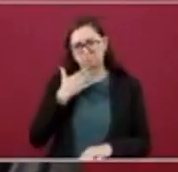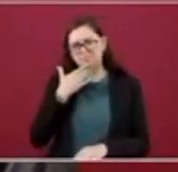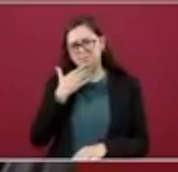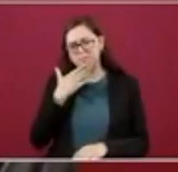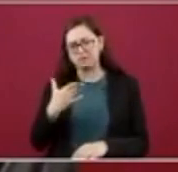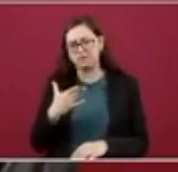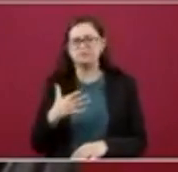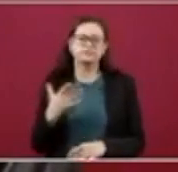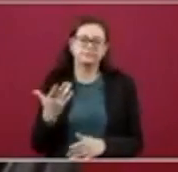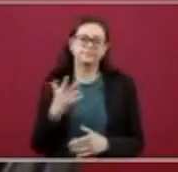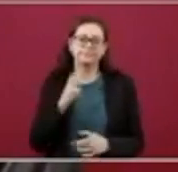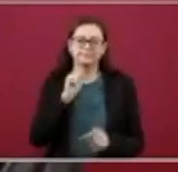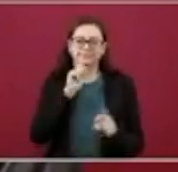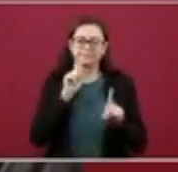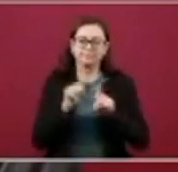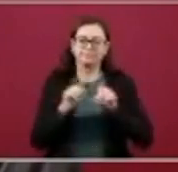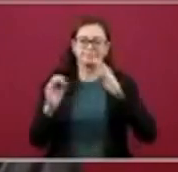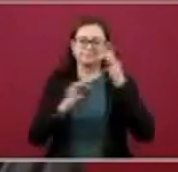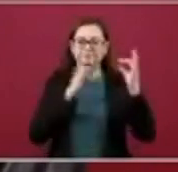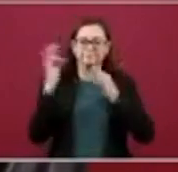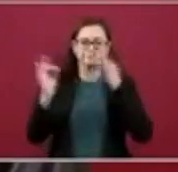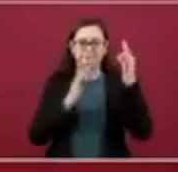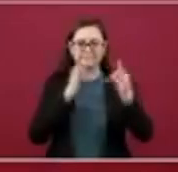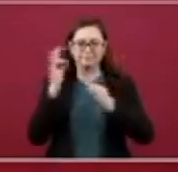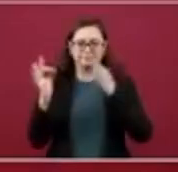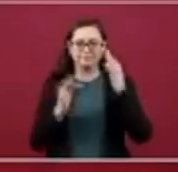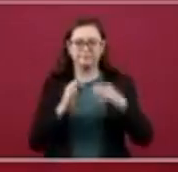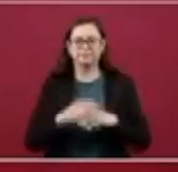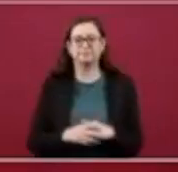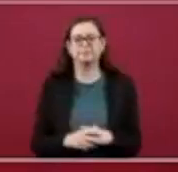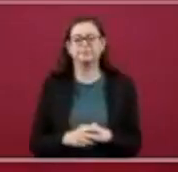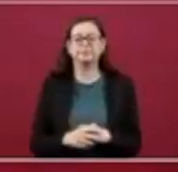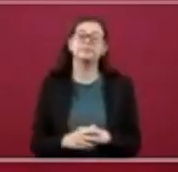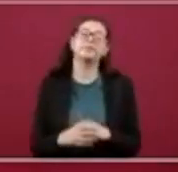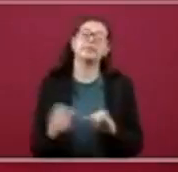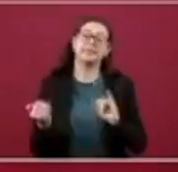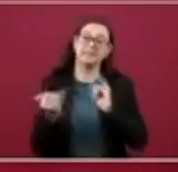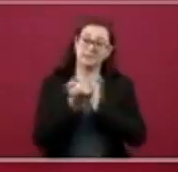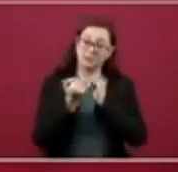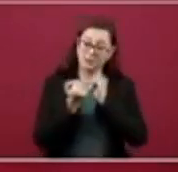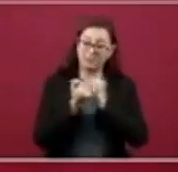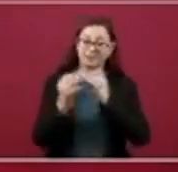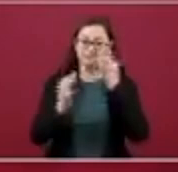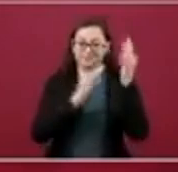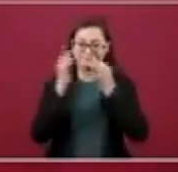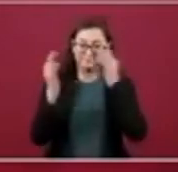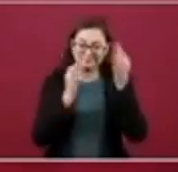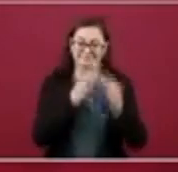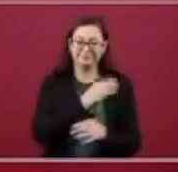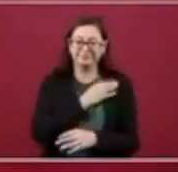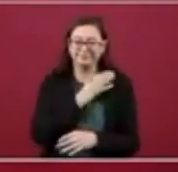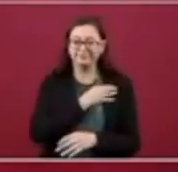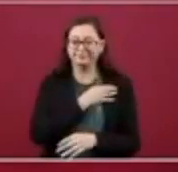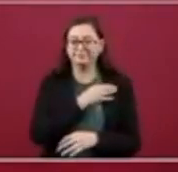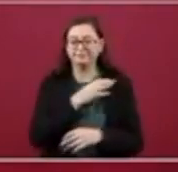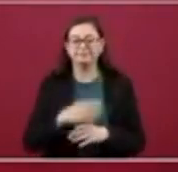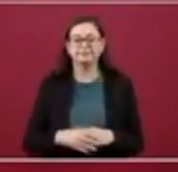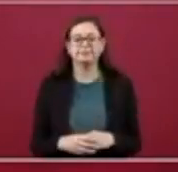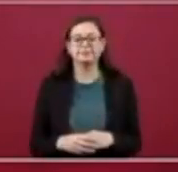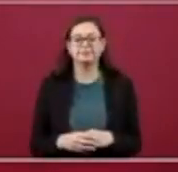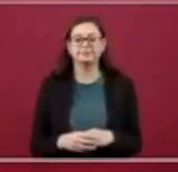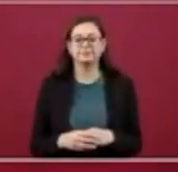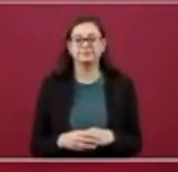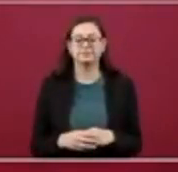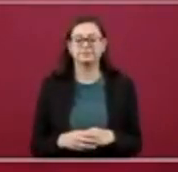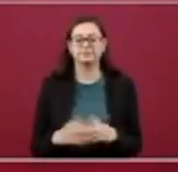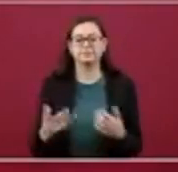el 59.5% apoya la continuación de la obra que pertenece a la Comisión Federal de Electricidad. Celebró